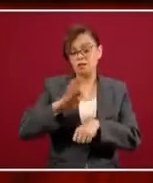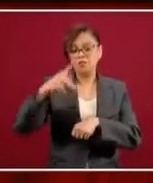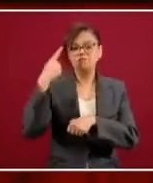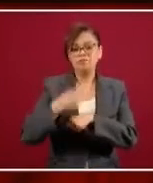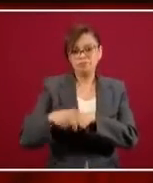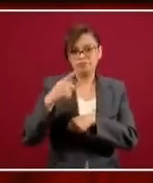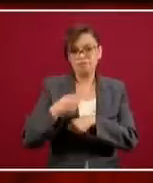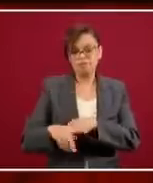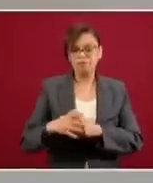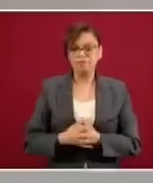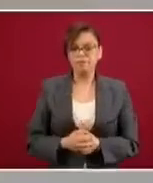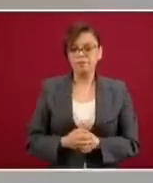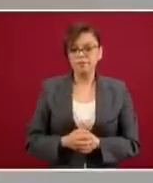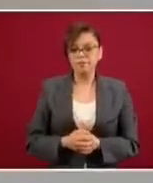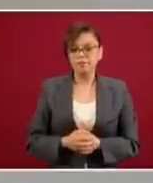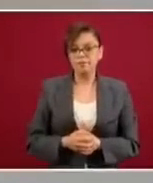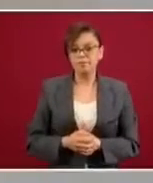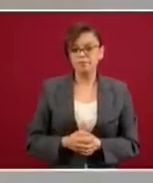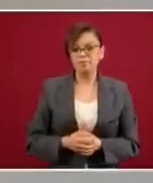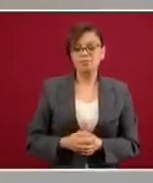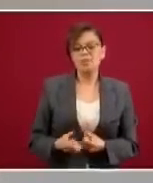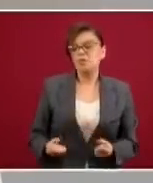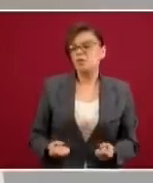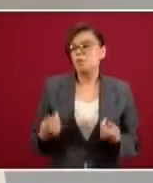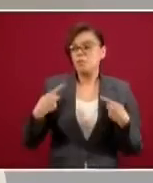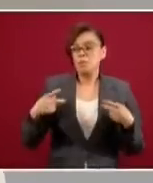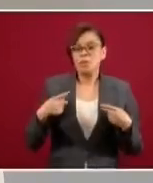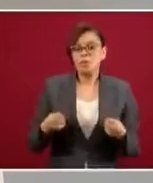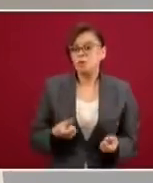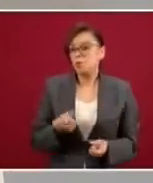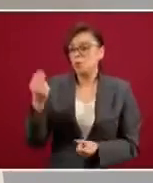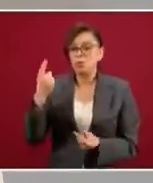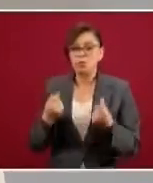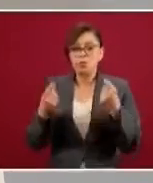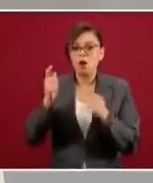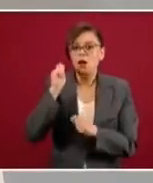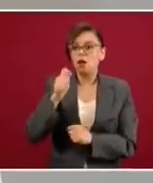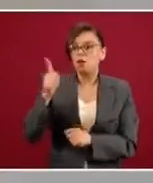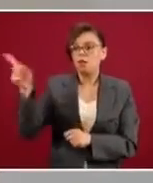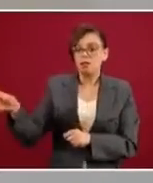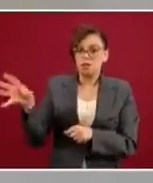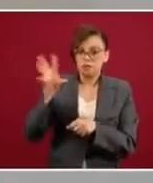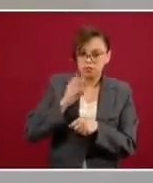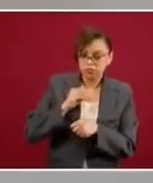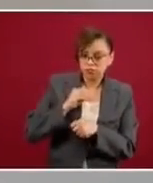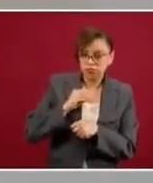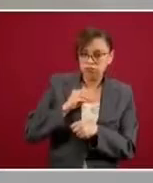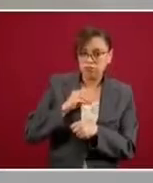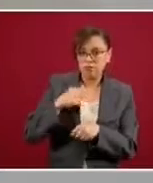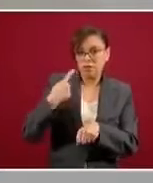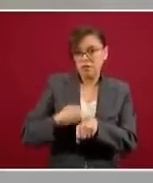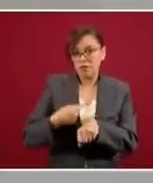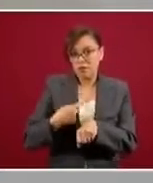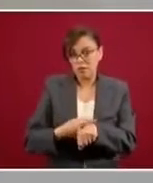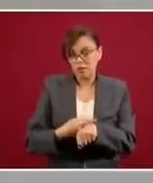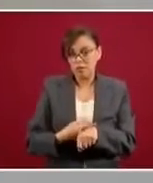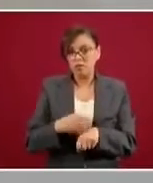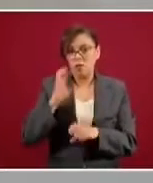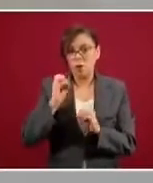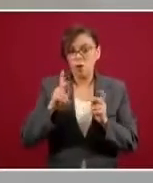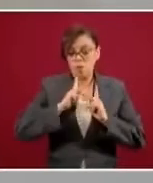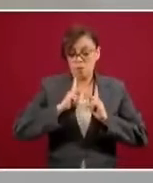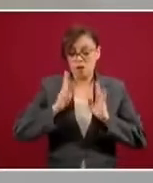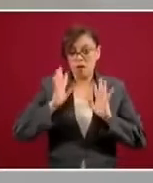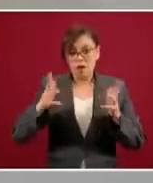con inmunosupresión de cualquier causa, adquirida o provocada, por ejemplo, las personas que viven con